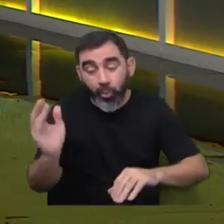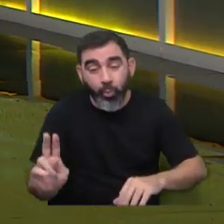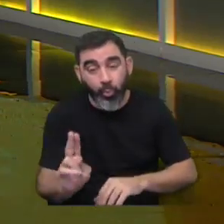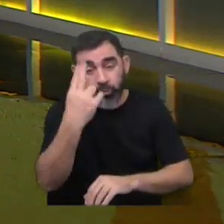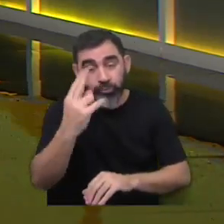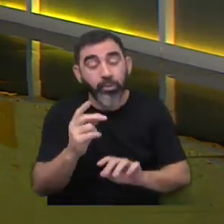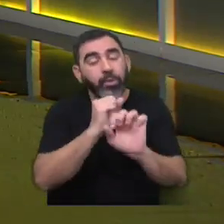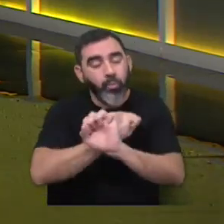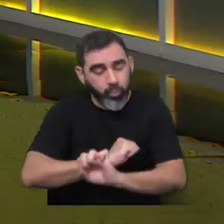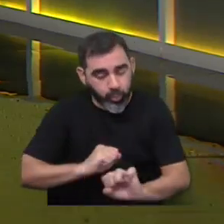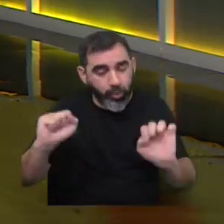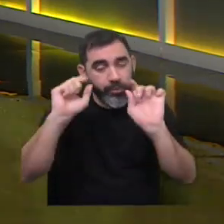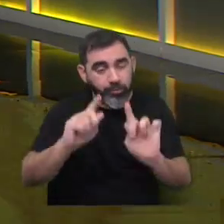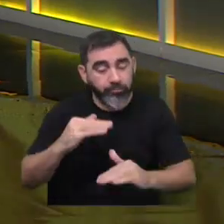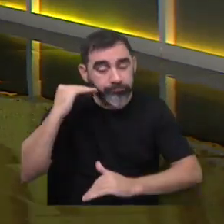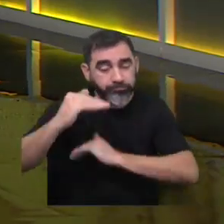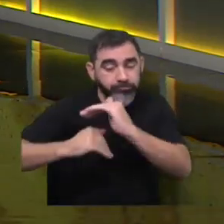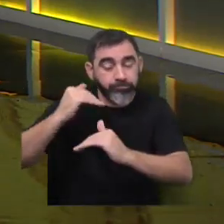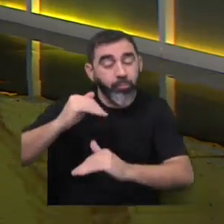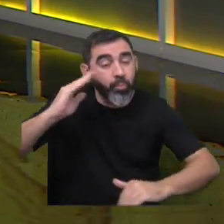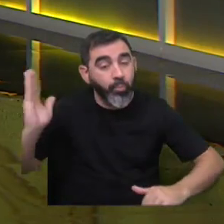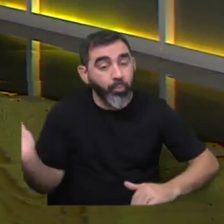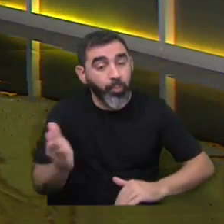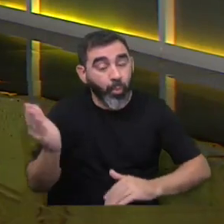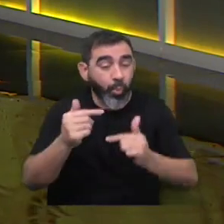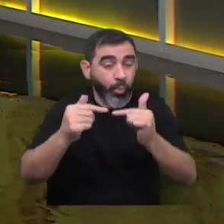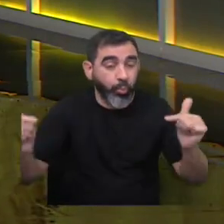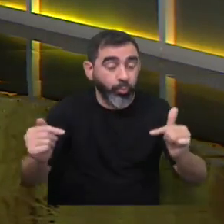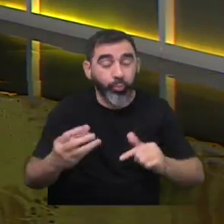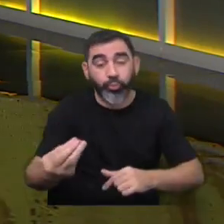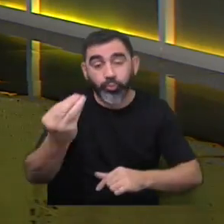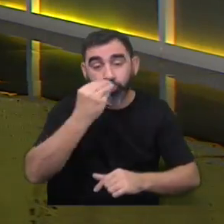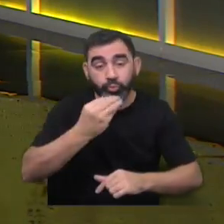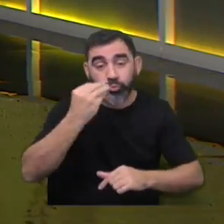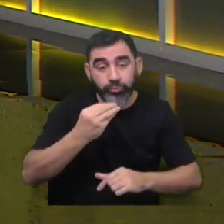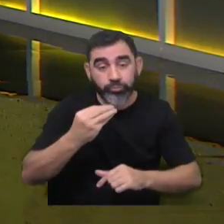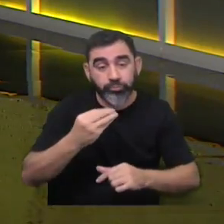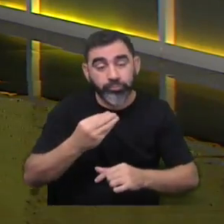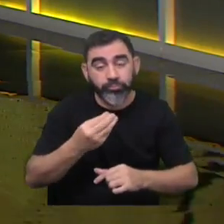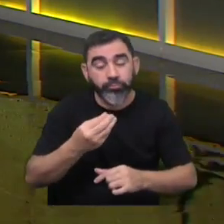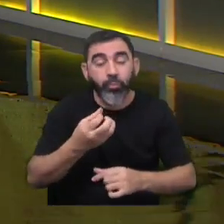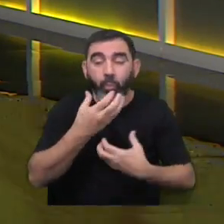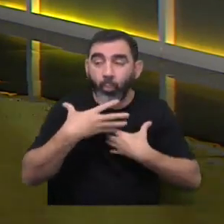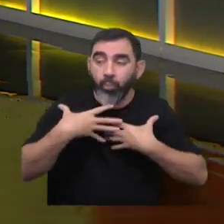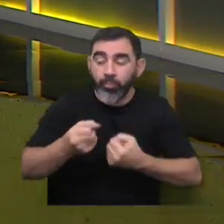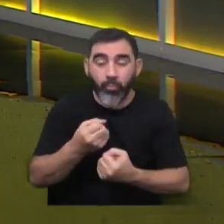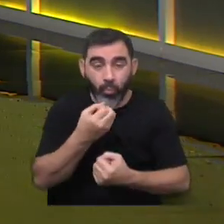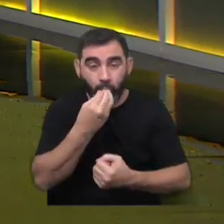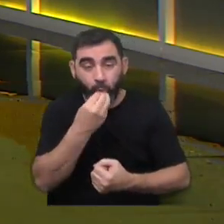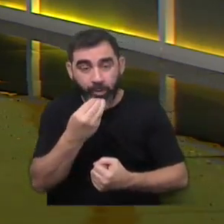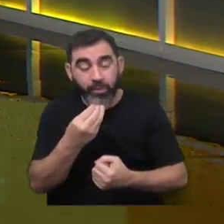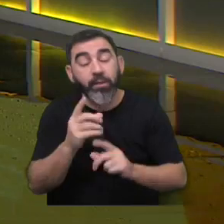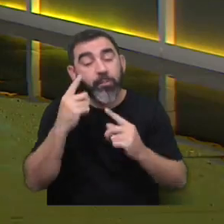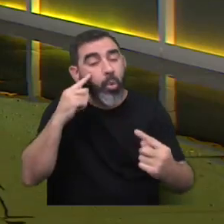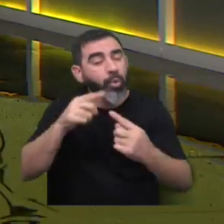y que pueden permitir el desarrollo de productos de alimentos con propiedades especiales. Pero además de todo esto también hay un foco muy